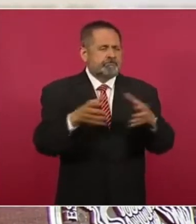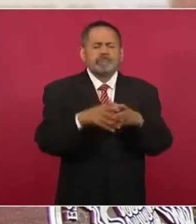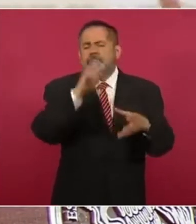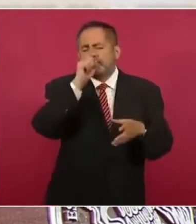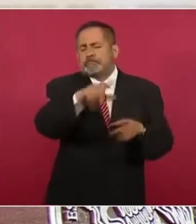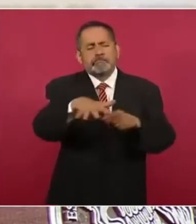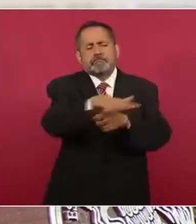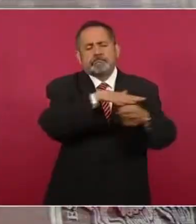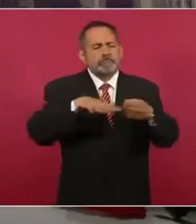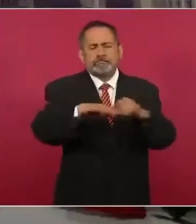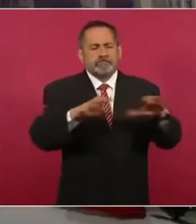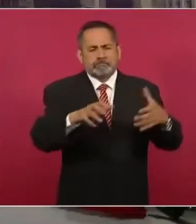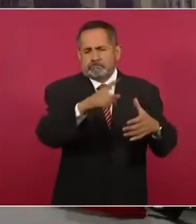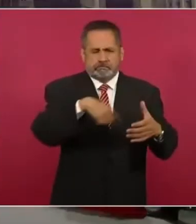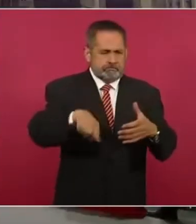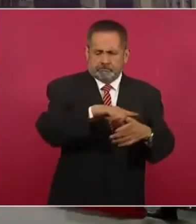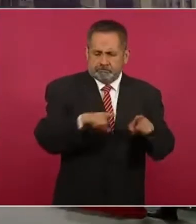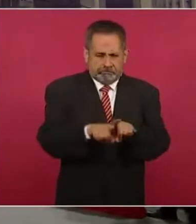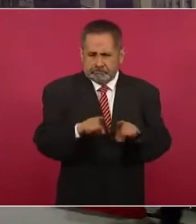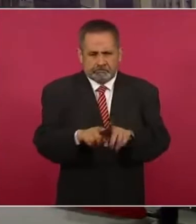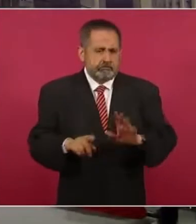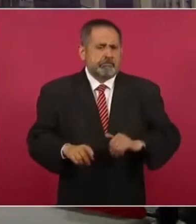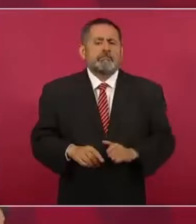misma región. Sí,